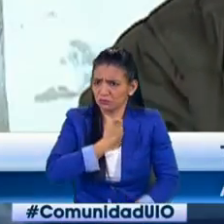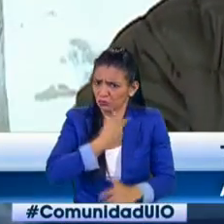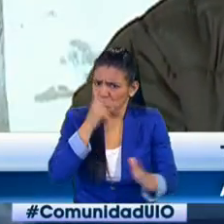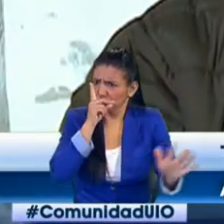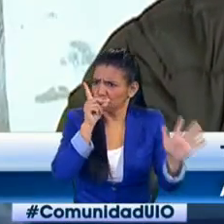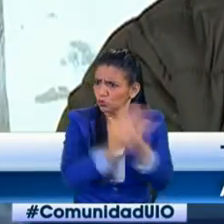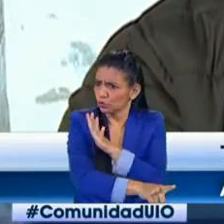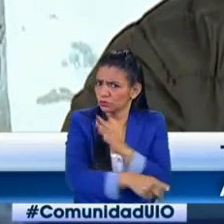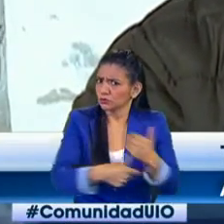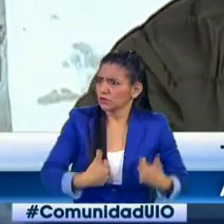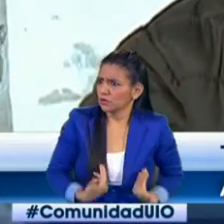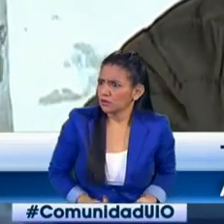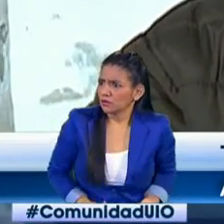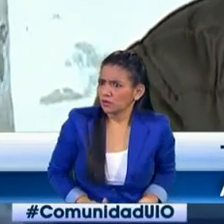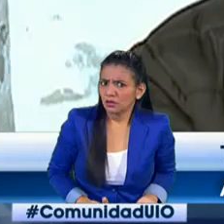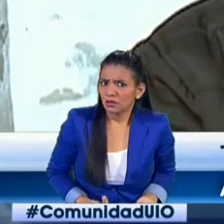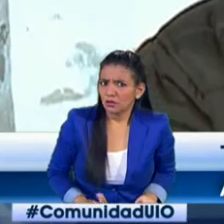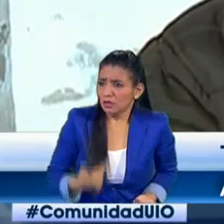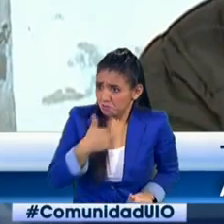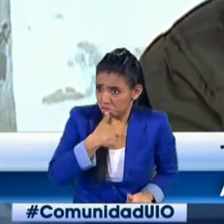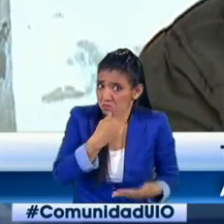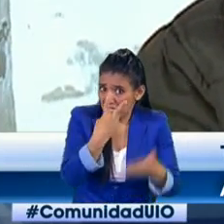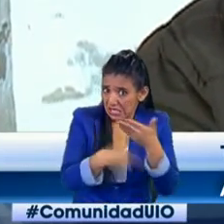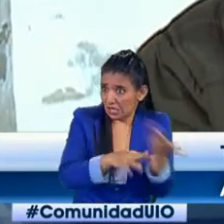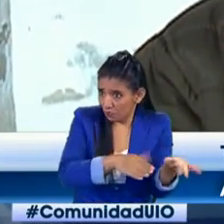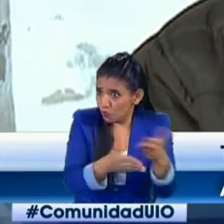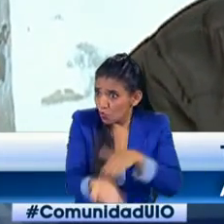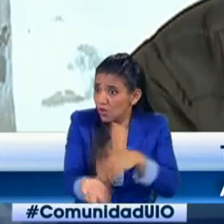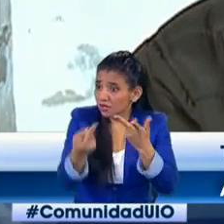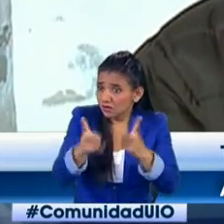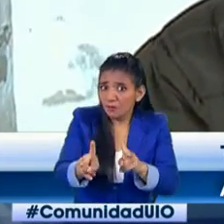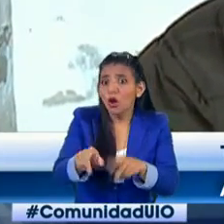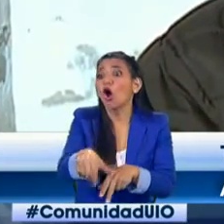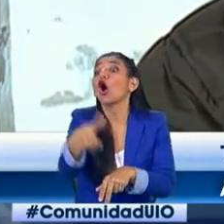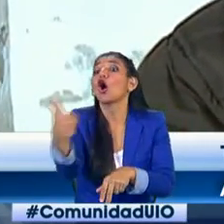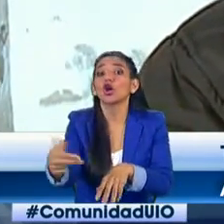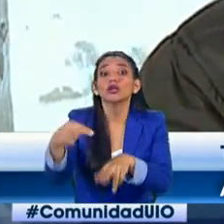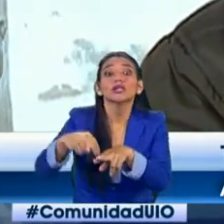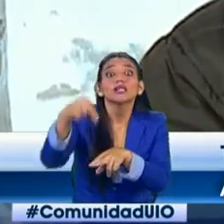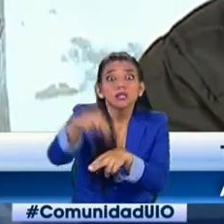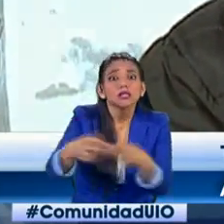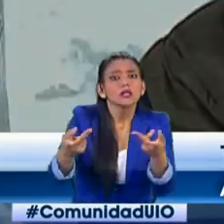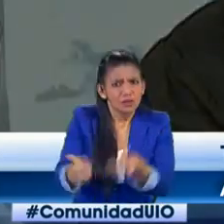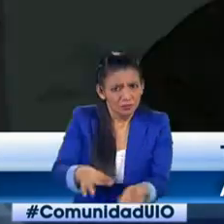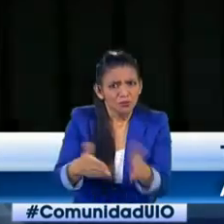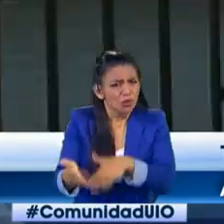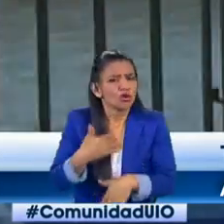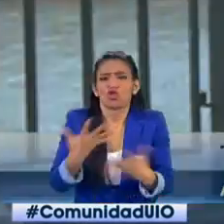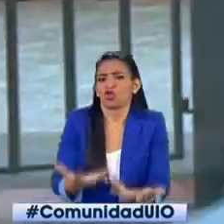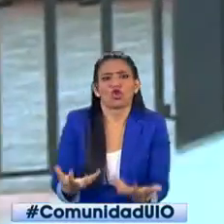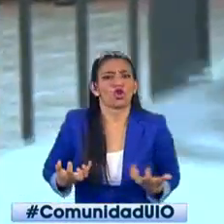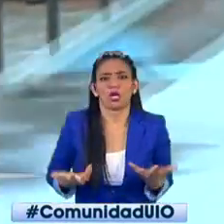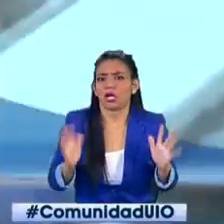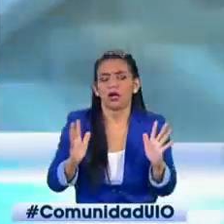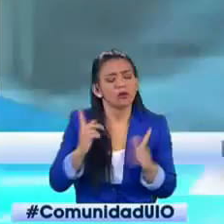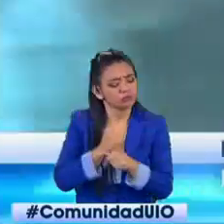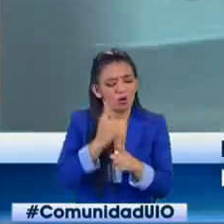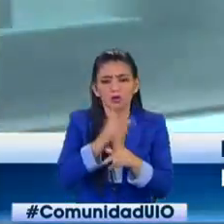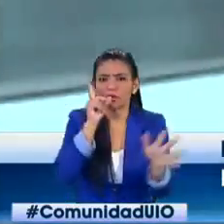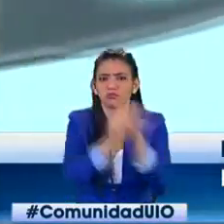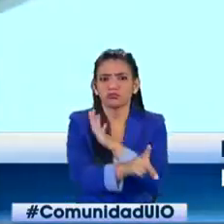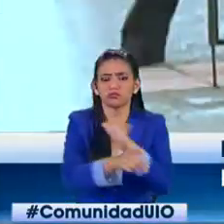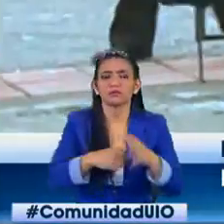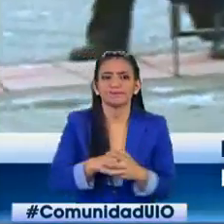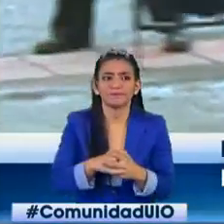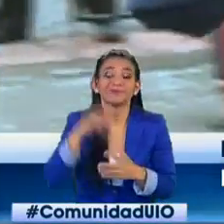quiero que lleguen a más, o que ella muera en las manos de él, o que mi otra nieta muera en las manos de él. Asimismo, la menor de 6